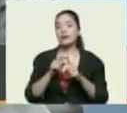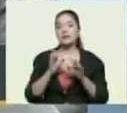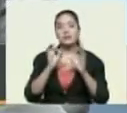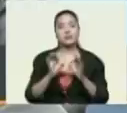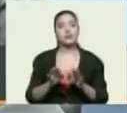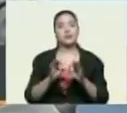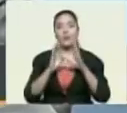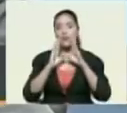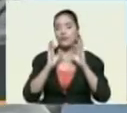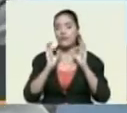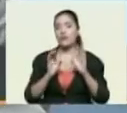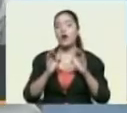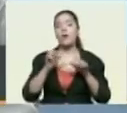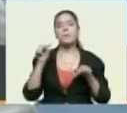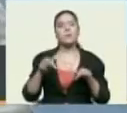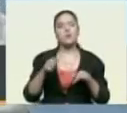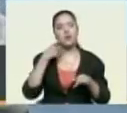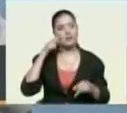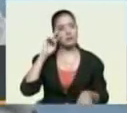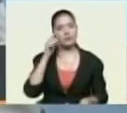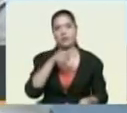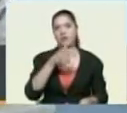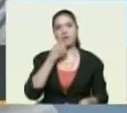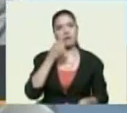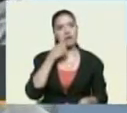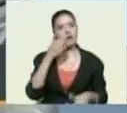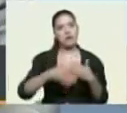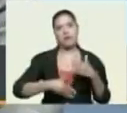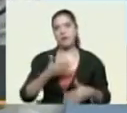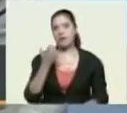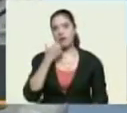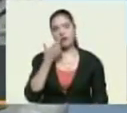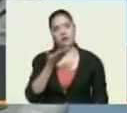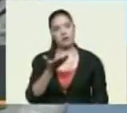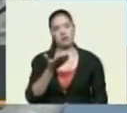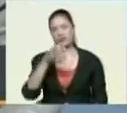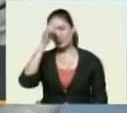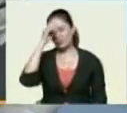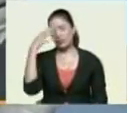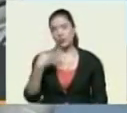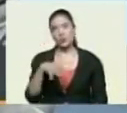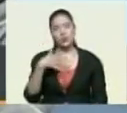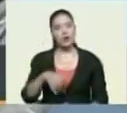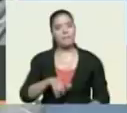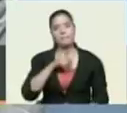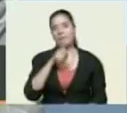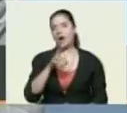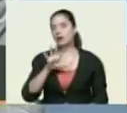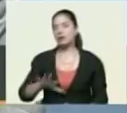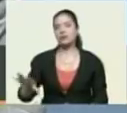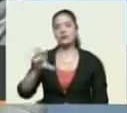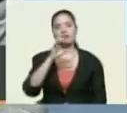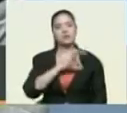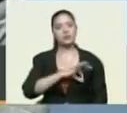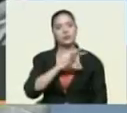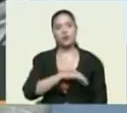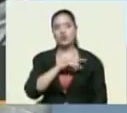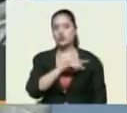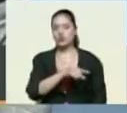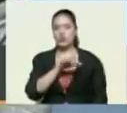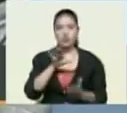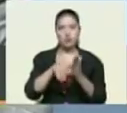inconfesables por estos delincuentes que no están ni siquiera imaginando el grave daño que le está causando a la población sus